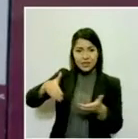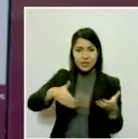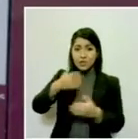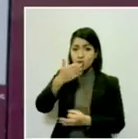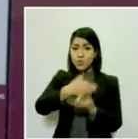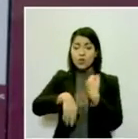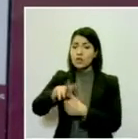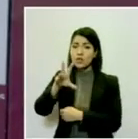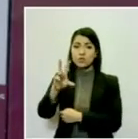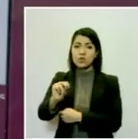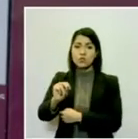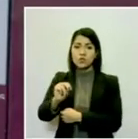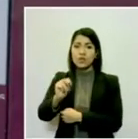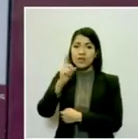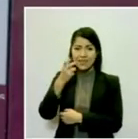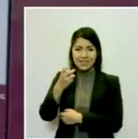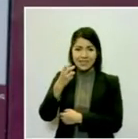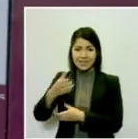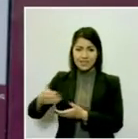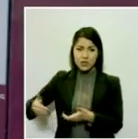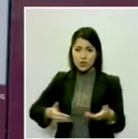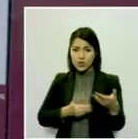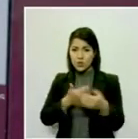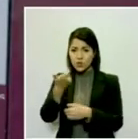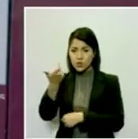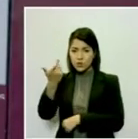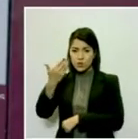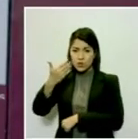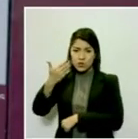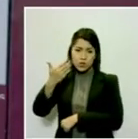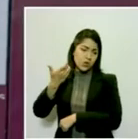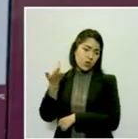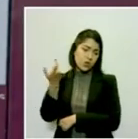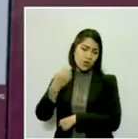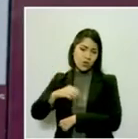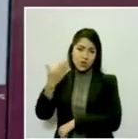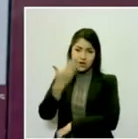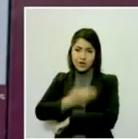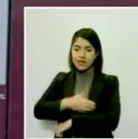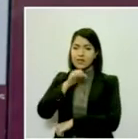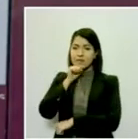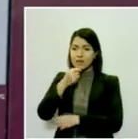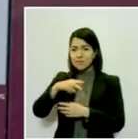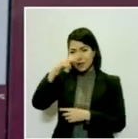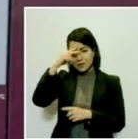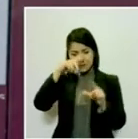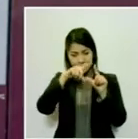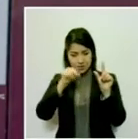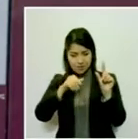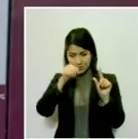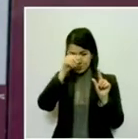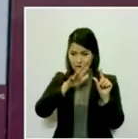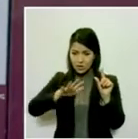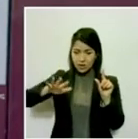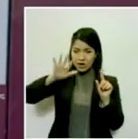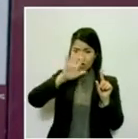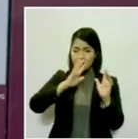concreto hidráulico, es una autopista. En el norte del país también hay algunas, pero son las menos. Es